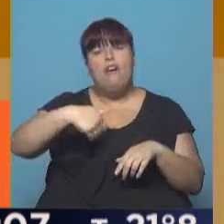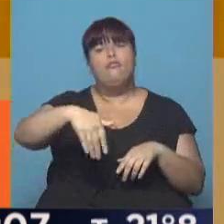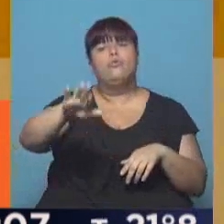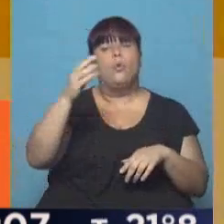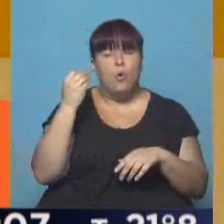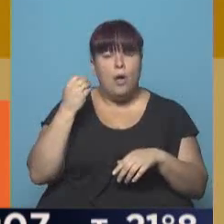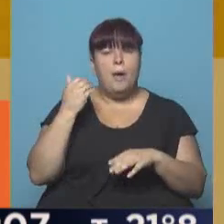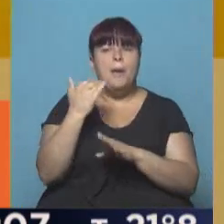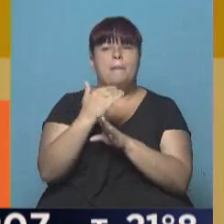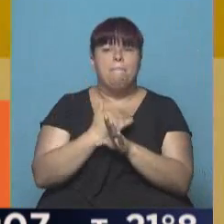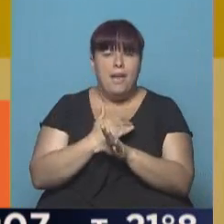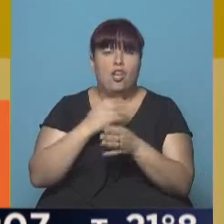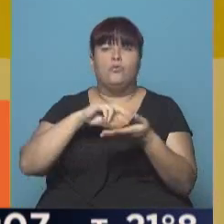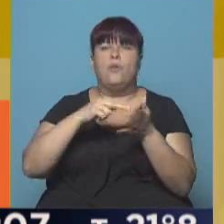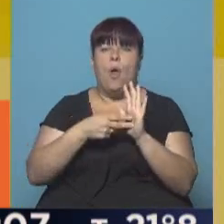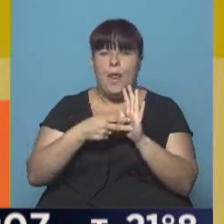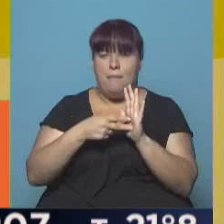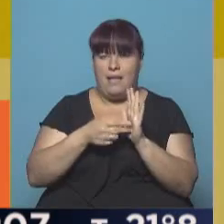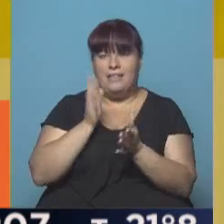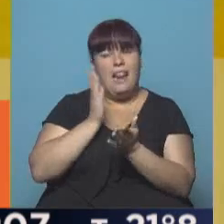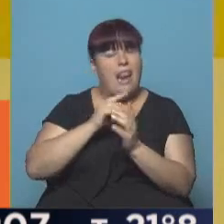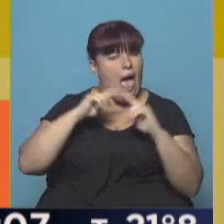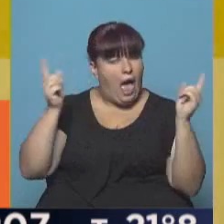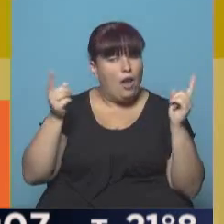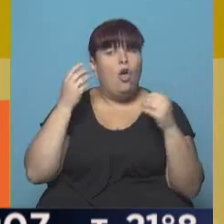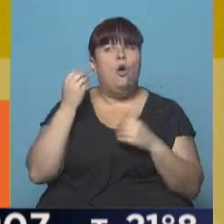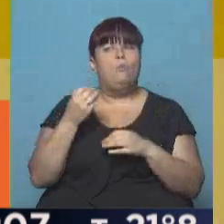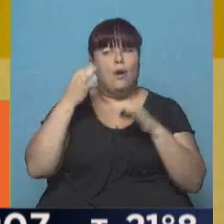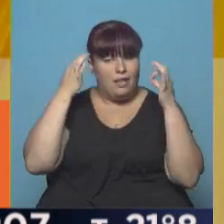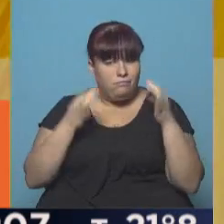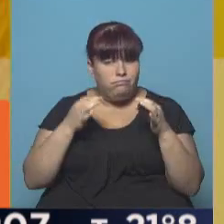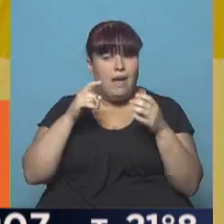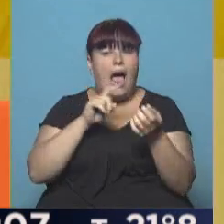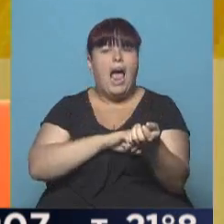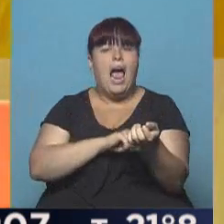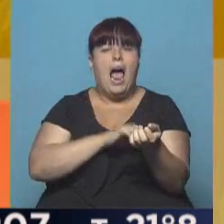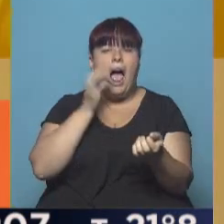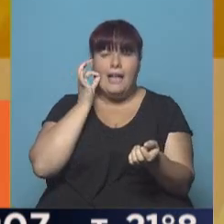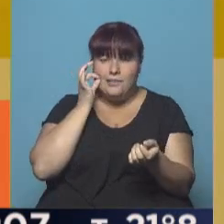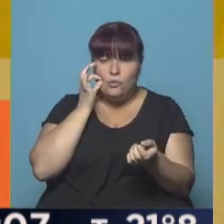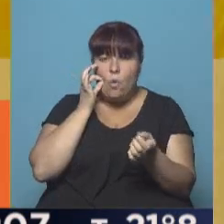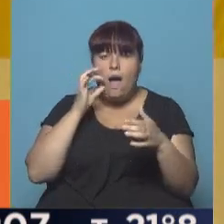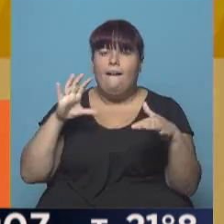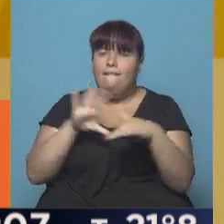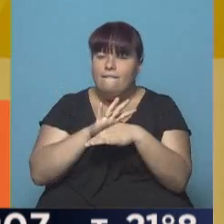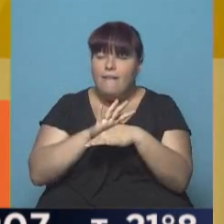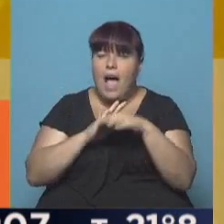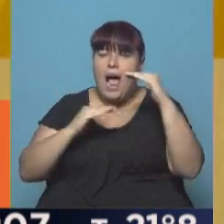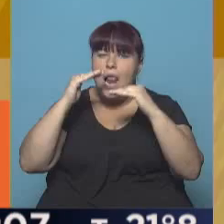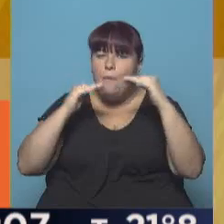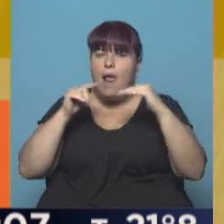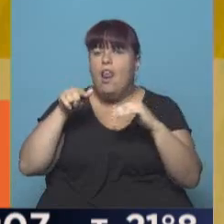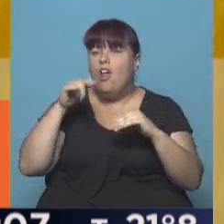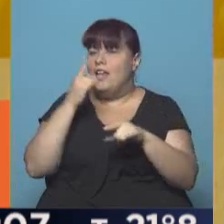tener mucho menos complicaciones crónicas porque determina objetivos de glucemia más adecuado a los valores